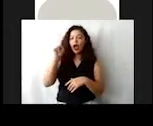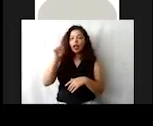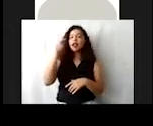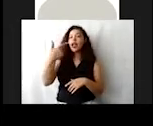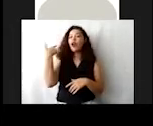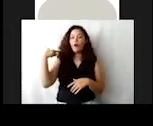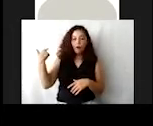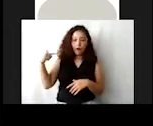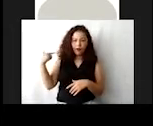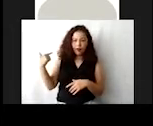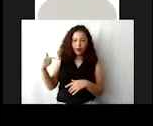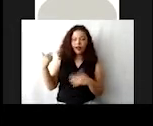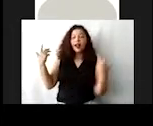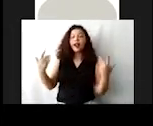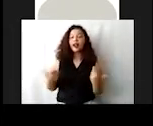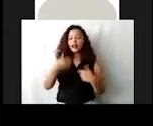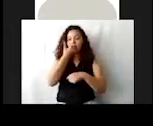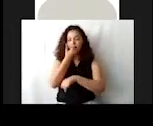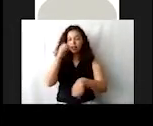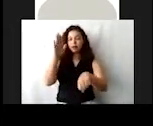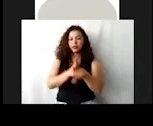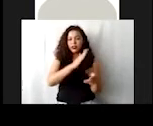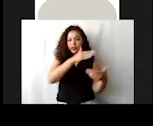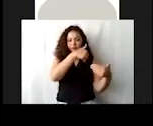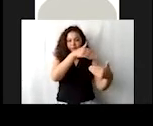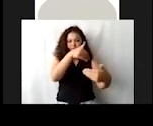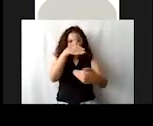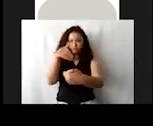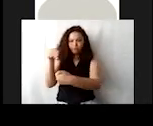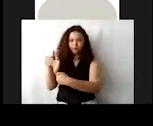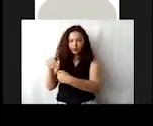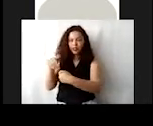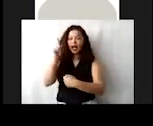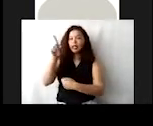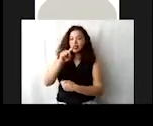el administrador de recaudación de Zapopan.